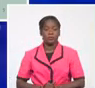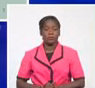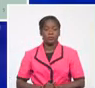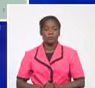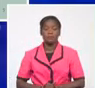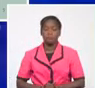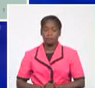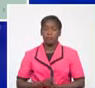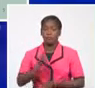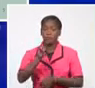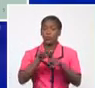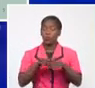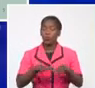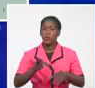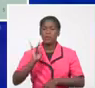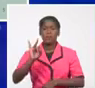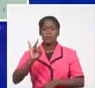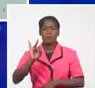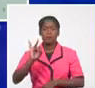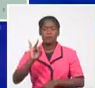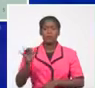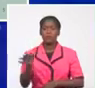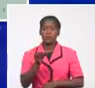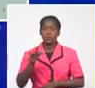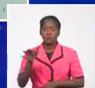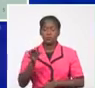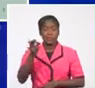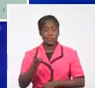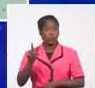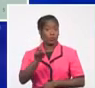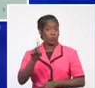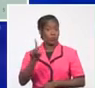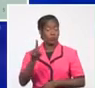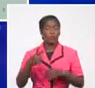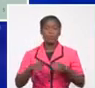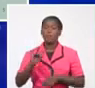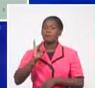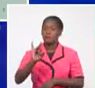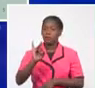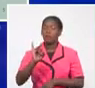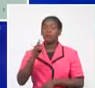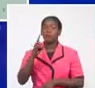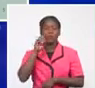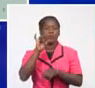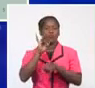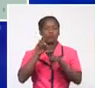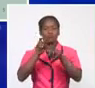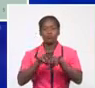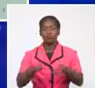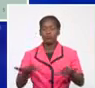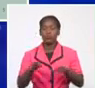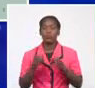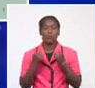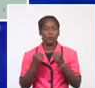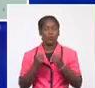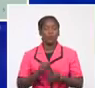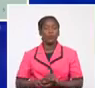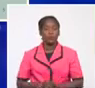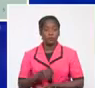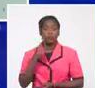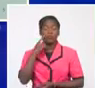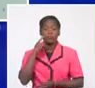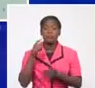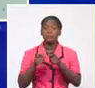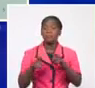dispersos además en 7 de sus 11 municipios, pues también es una provincia que mantiene un número de